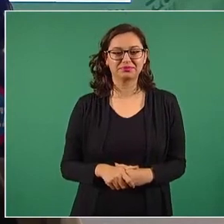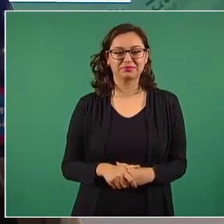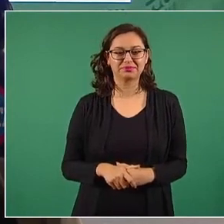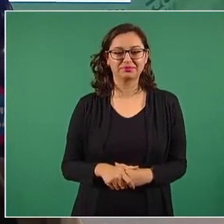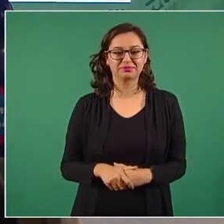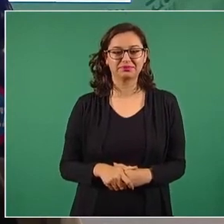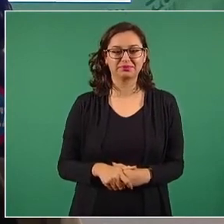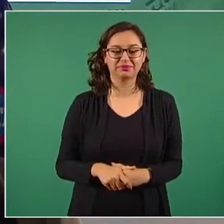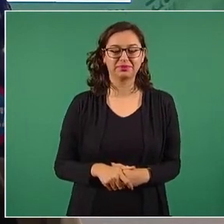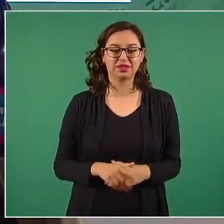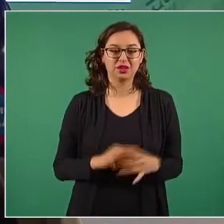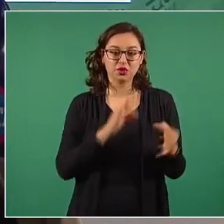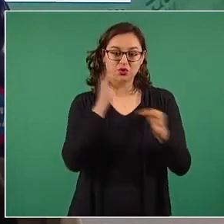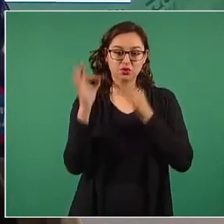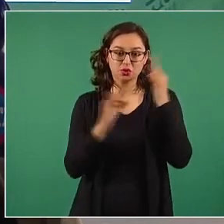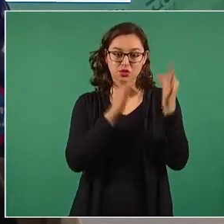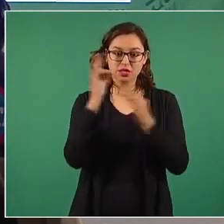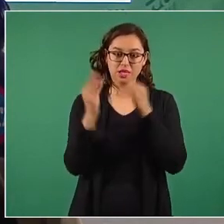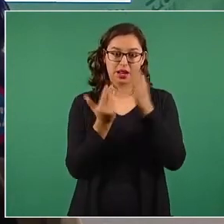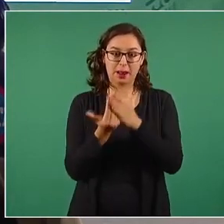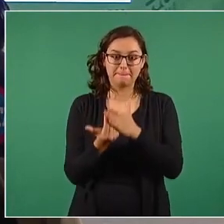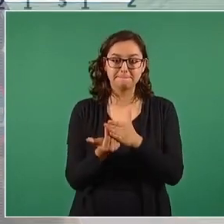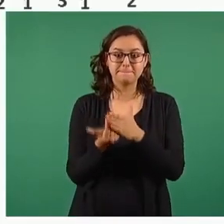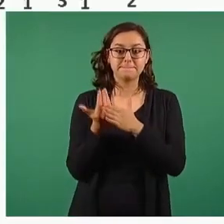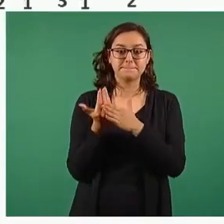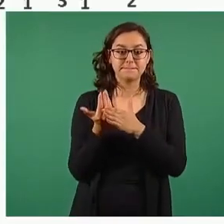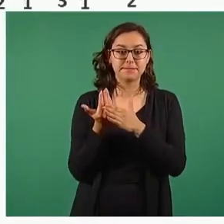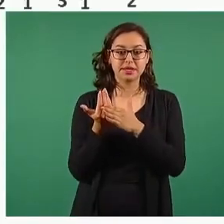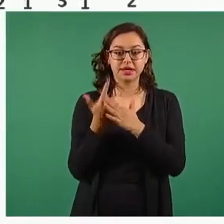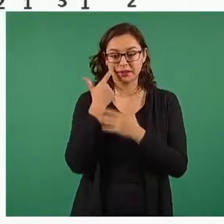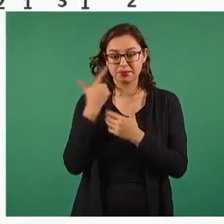Noticias de la mañana, ¿quién es?